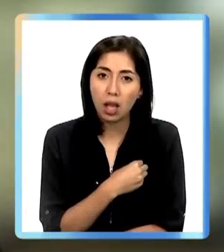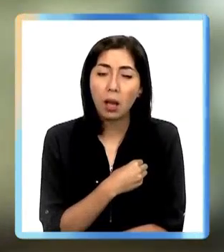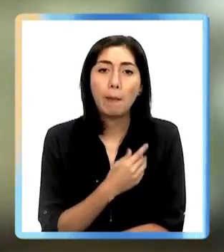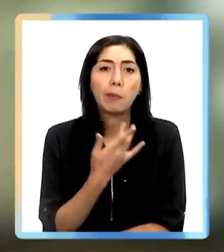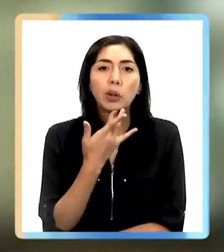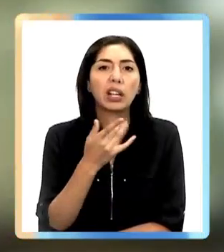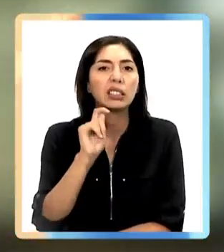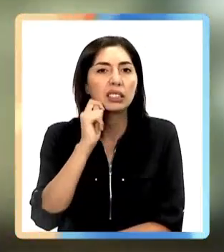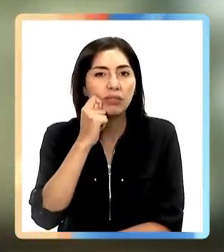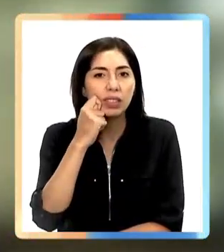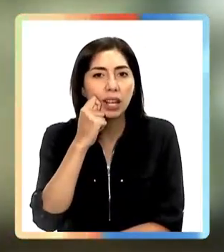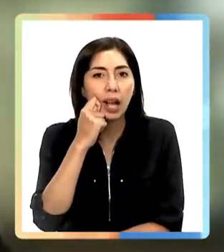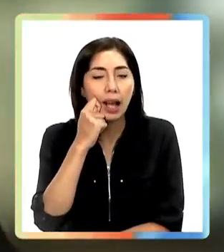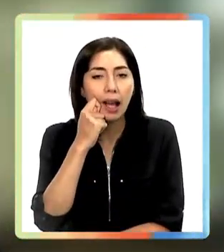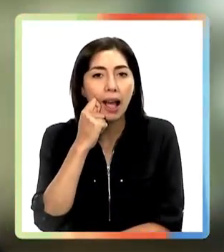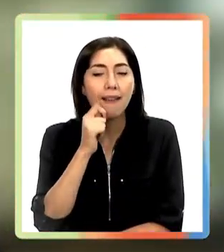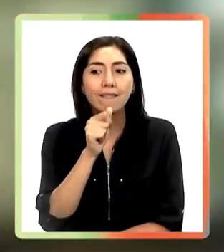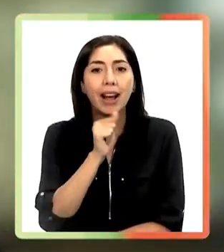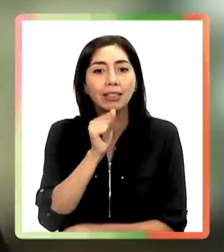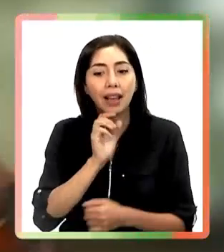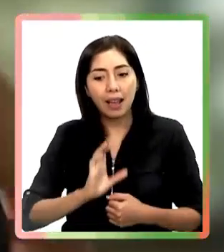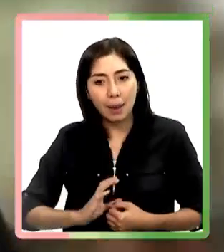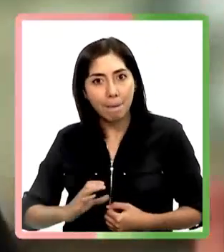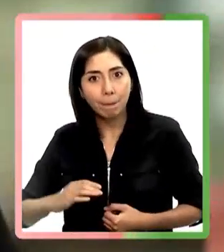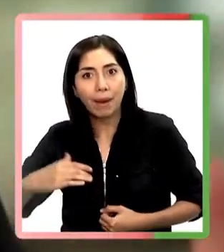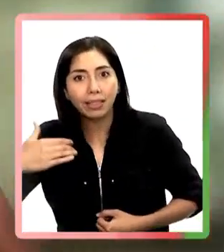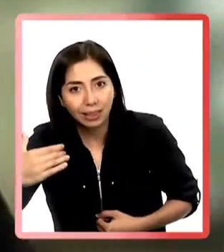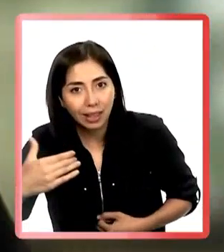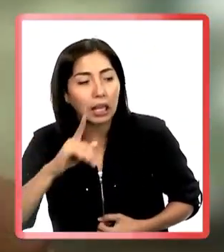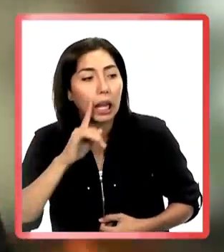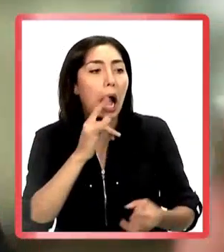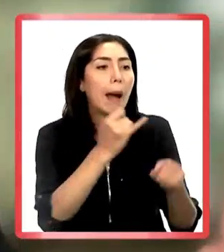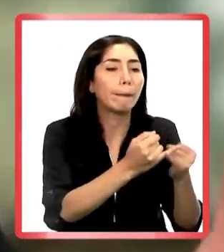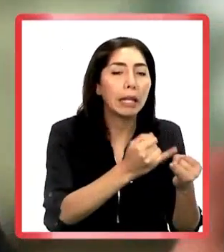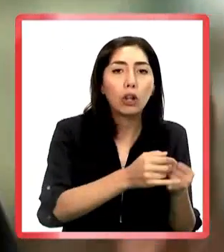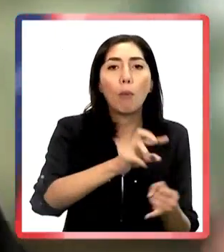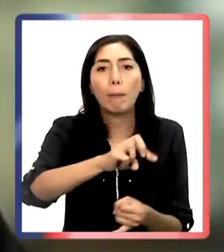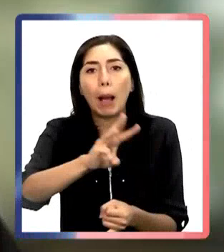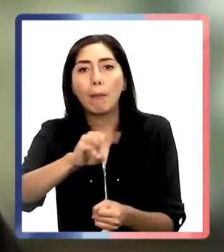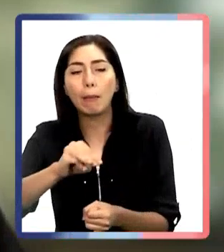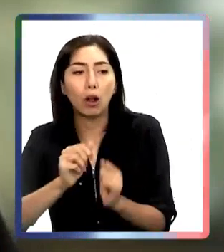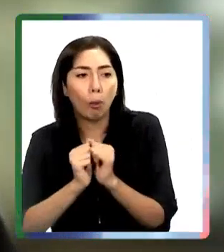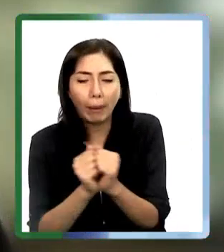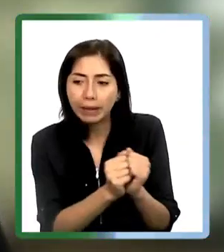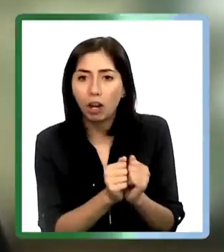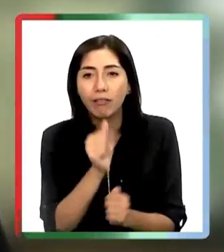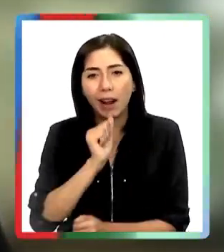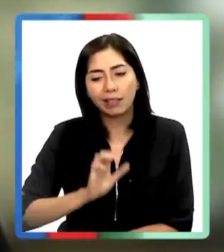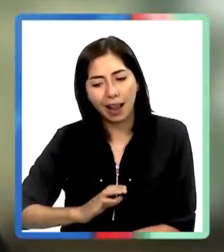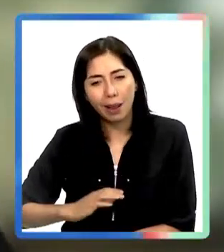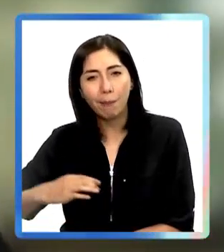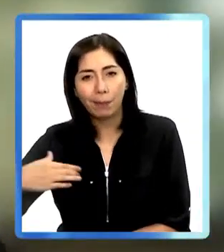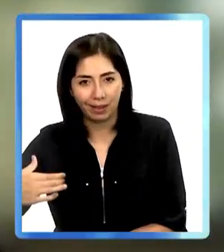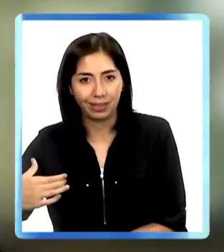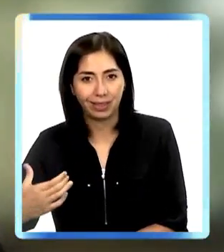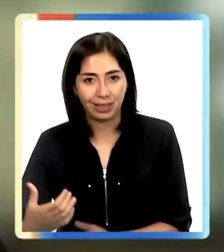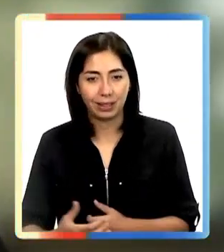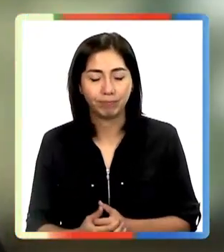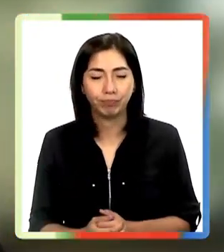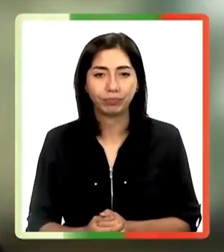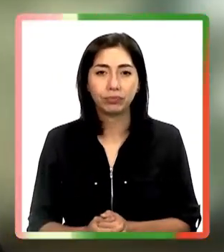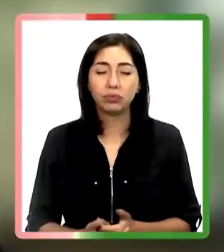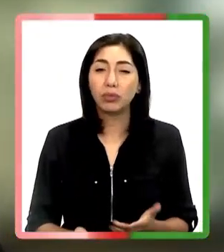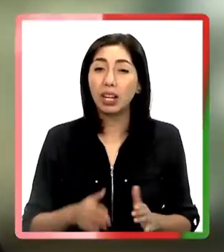dolorosas porque reflejan que no están siendo comprendidos por sus amigos, por sus padres o por sus padres.